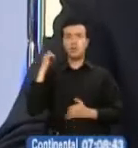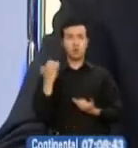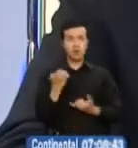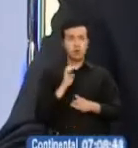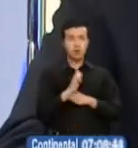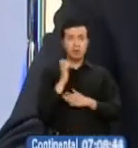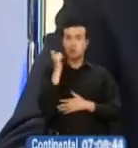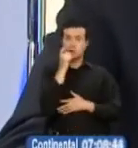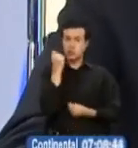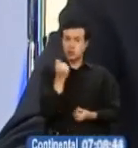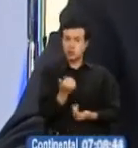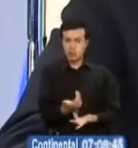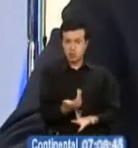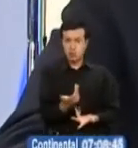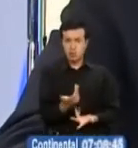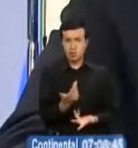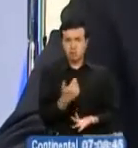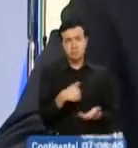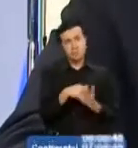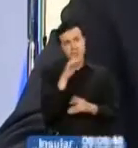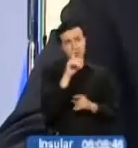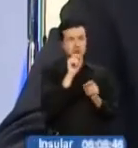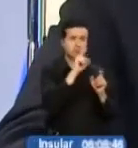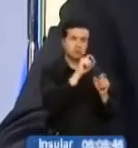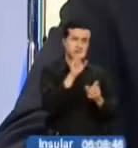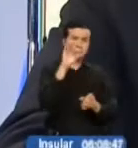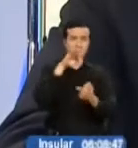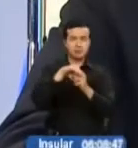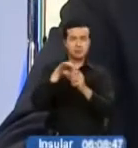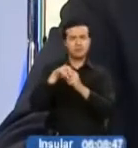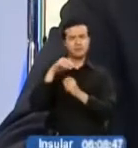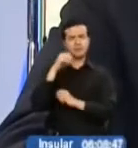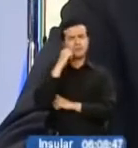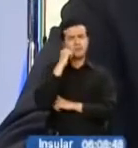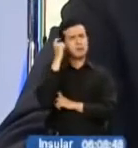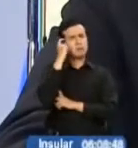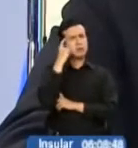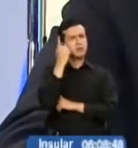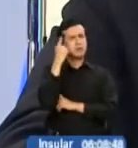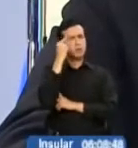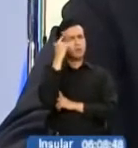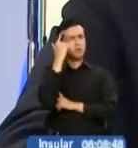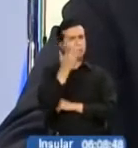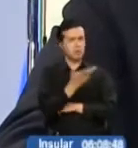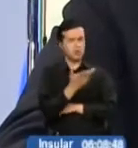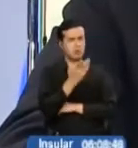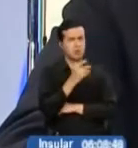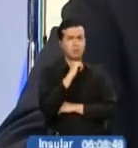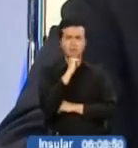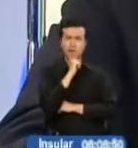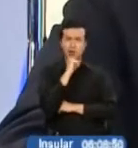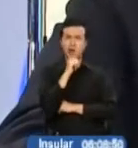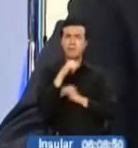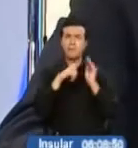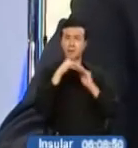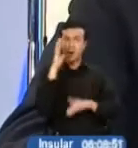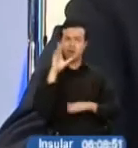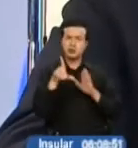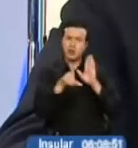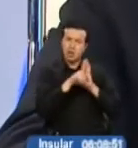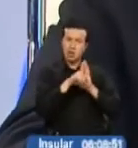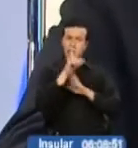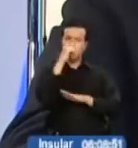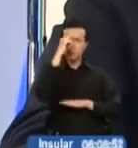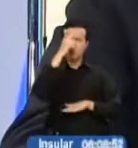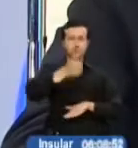liquidez. Más allá de una consulta popular, ¿no creería usted que el gobierno nacional debería implementar una política de